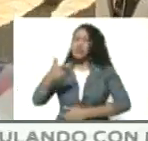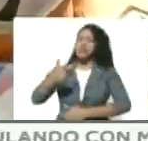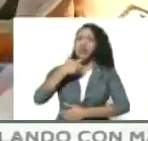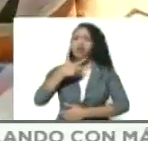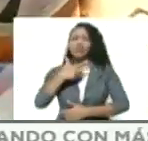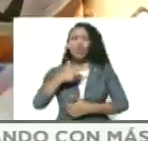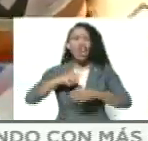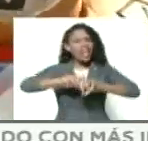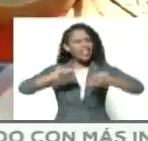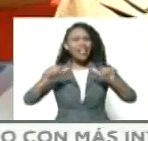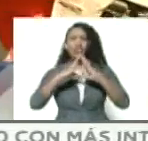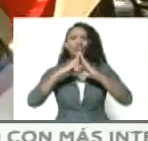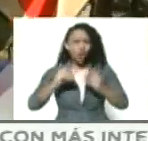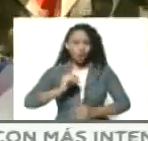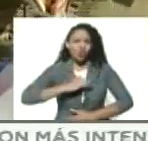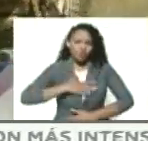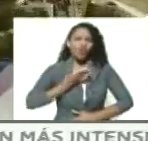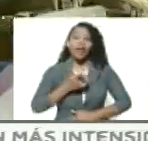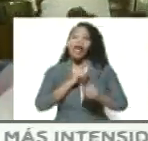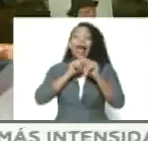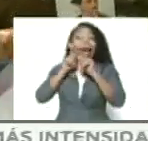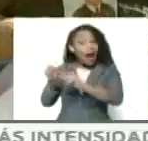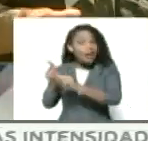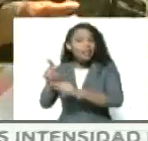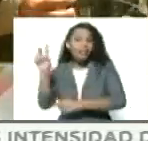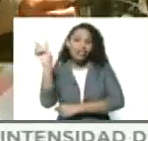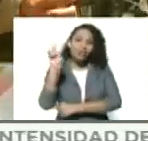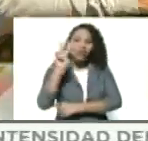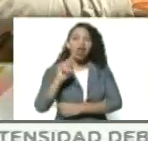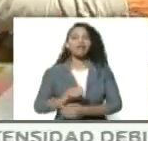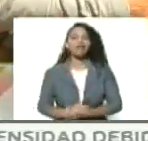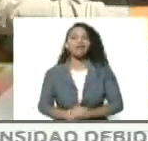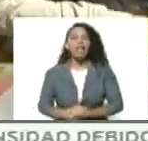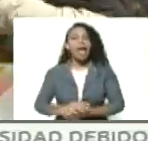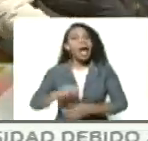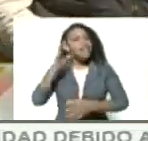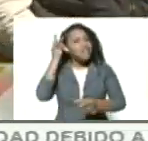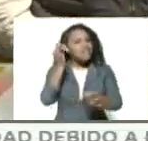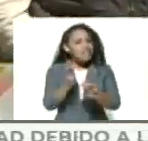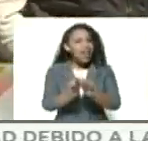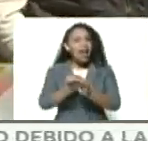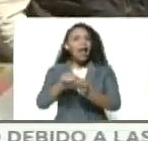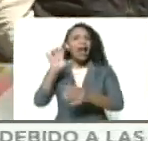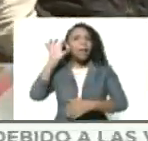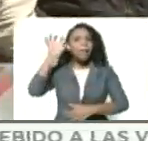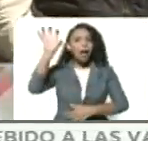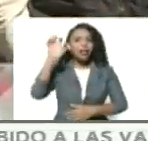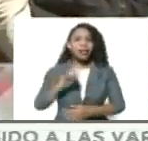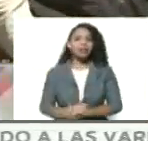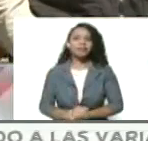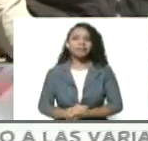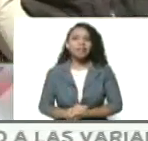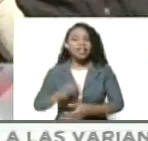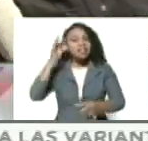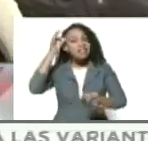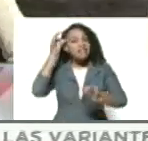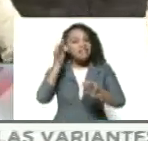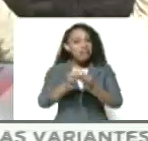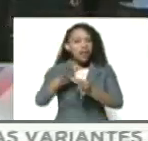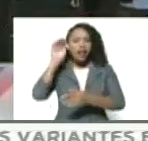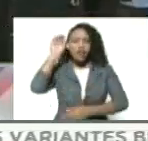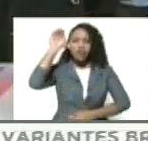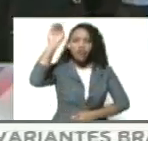la tierra de todo lo posible, esa es Venezuela. Hay que tener fe en nuestra patria, hay que tener fe en nuestro